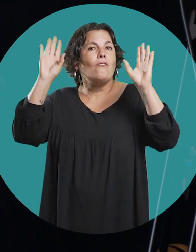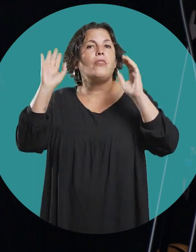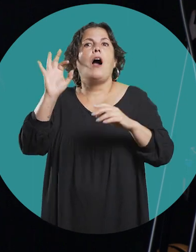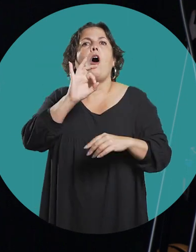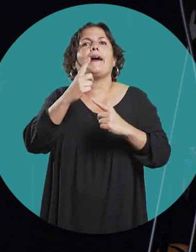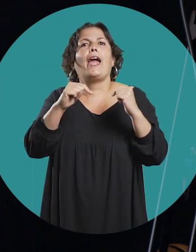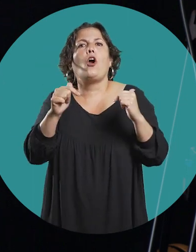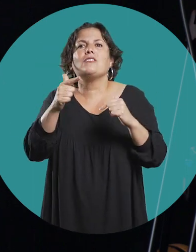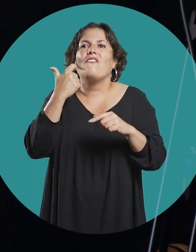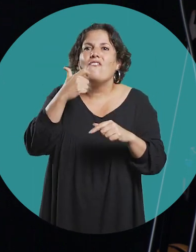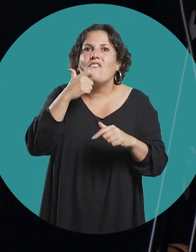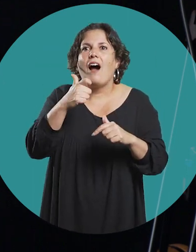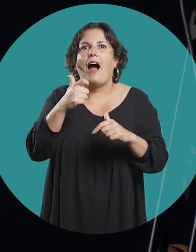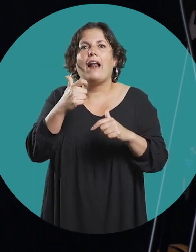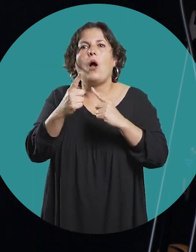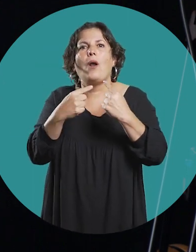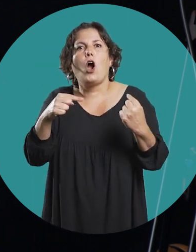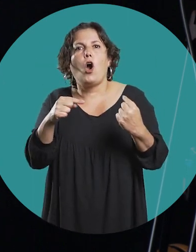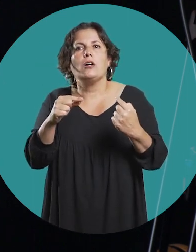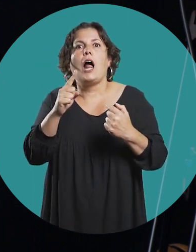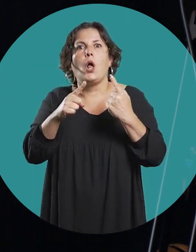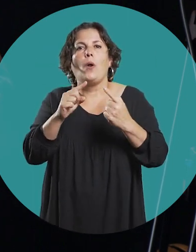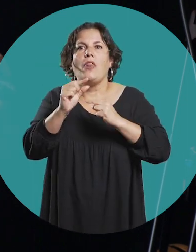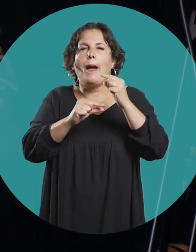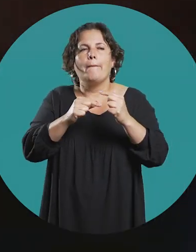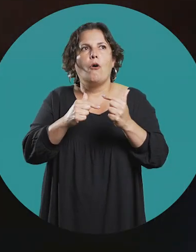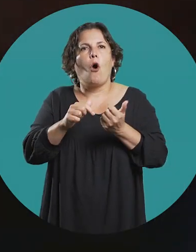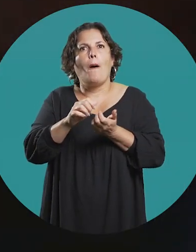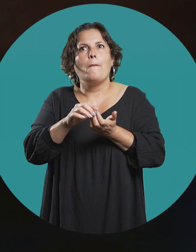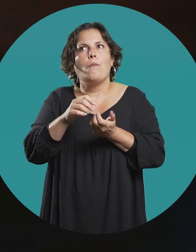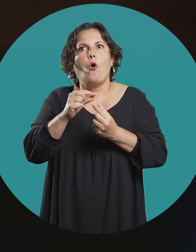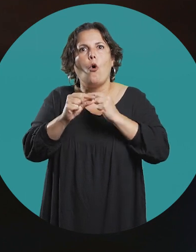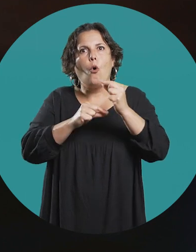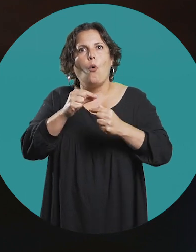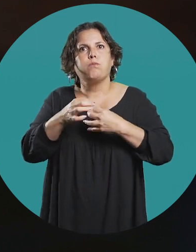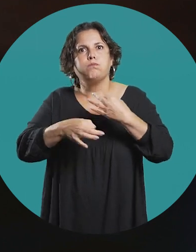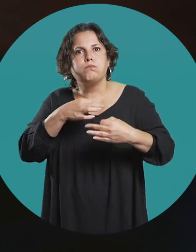como pequeñas y otras fueron fagocitándolas?